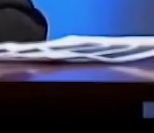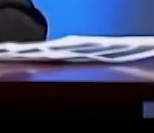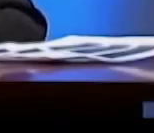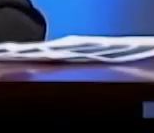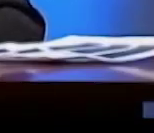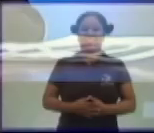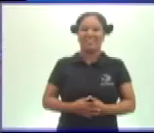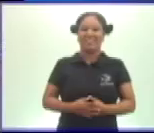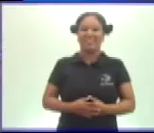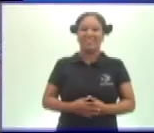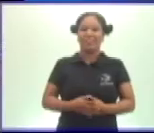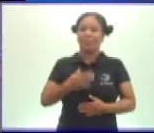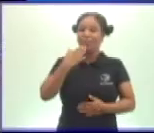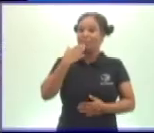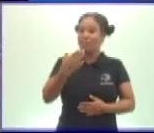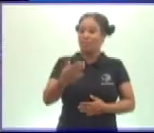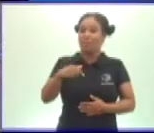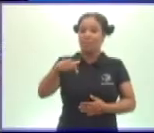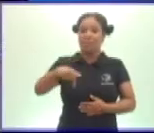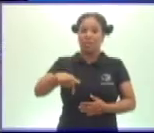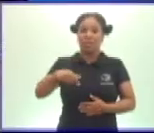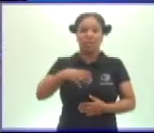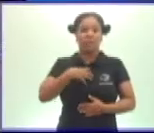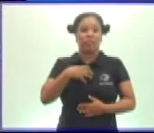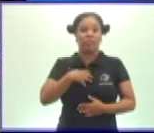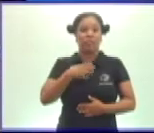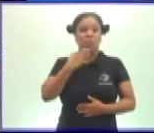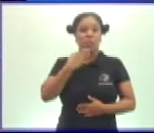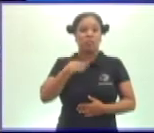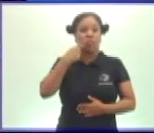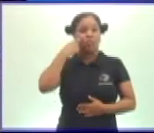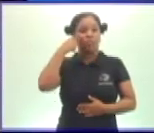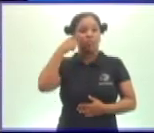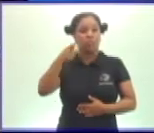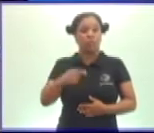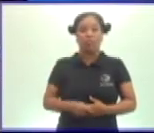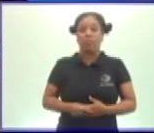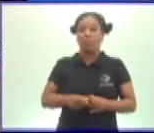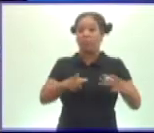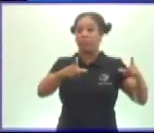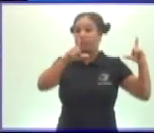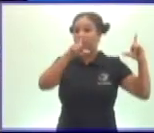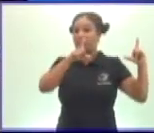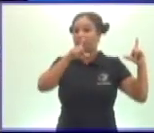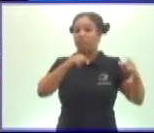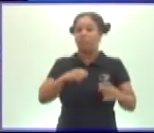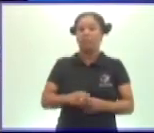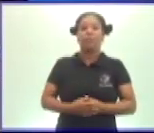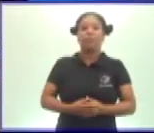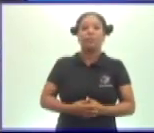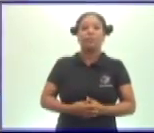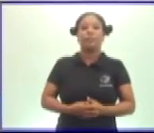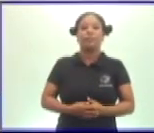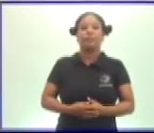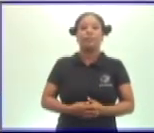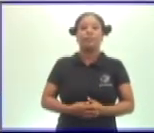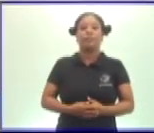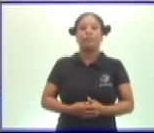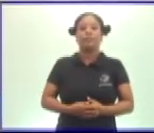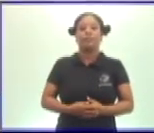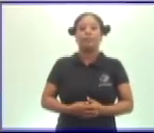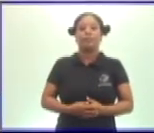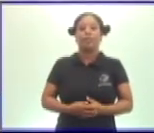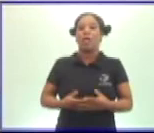Pues bien, ahora aquí tenemos, como ustedes podrán apreciar en la próxima imagen,